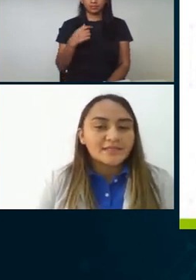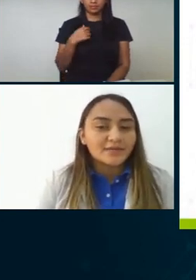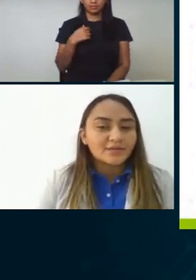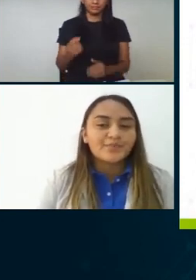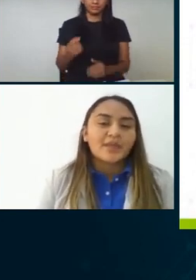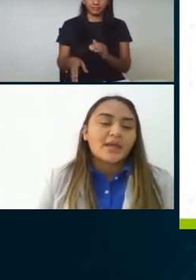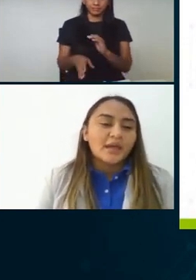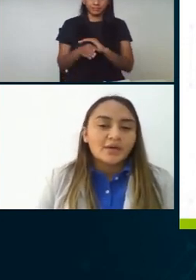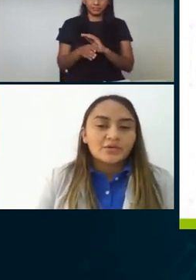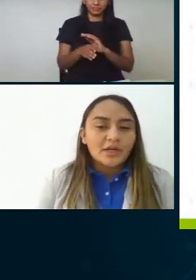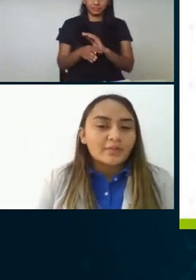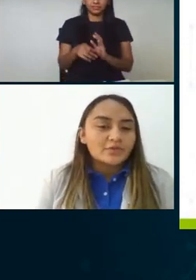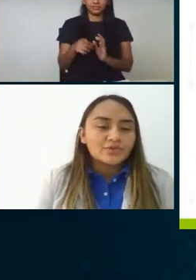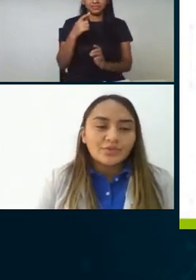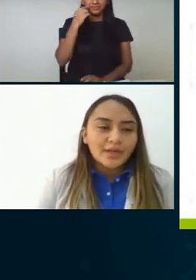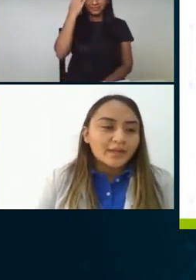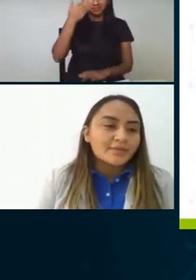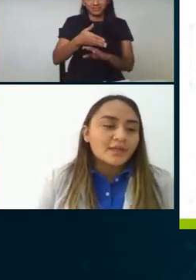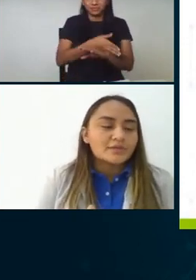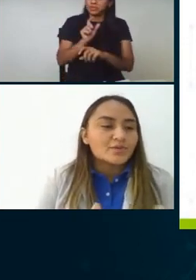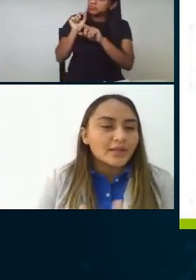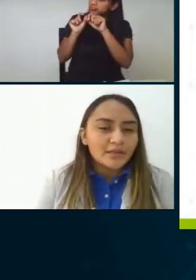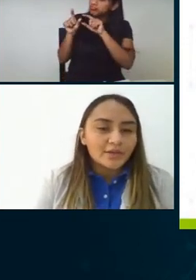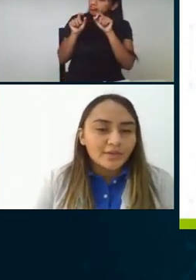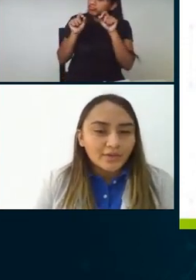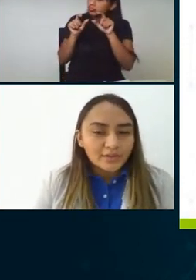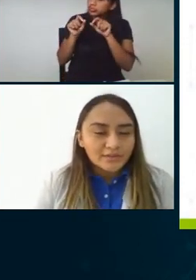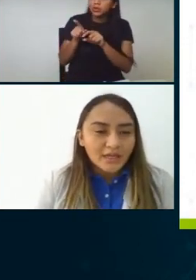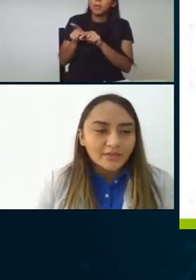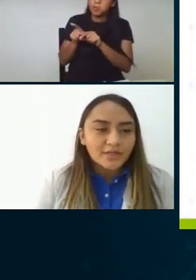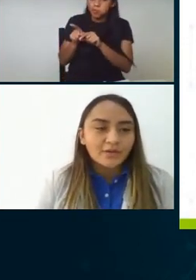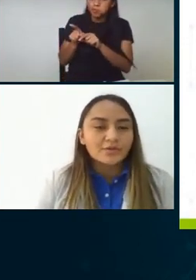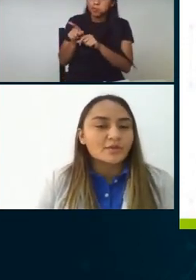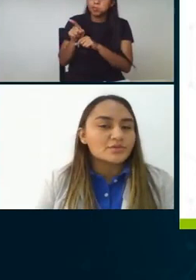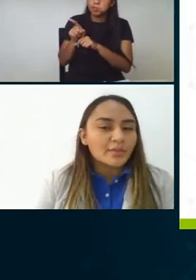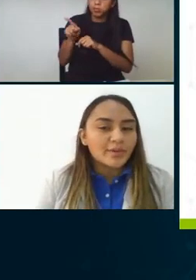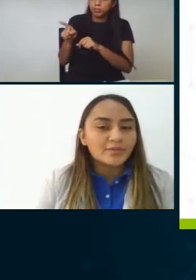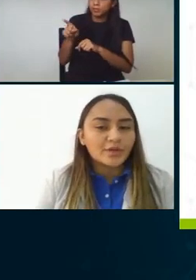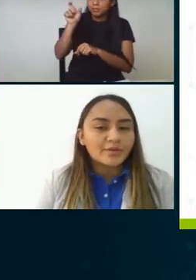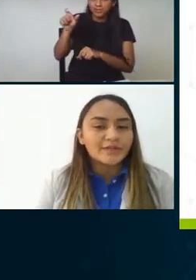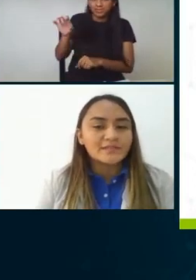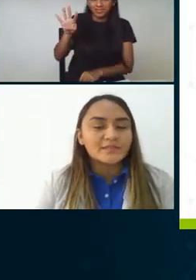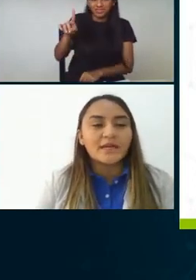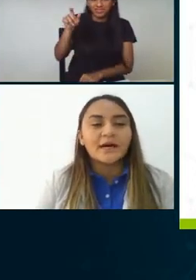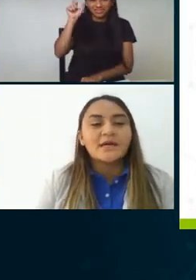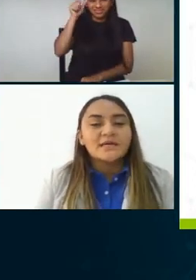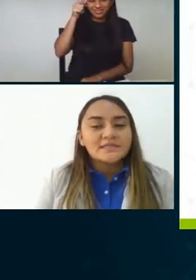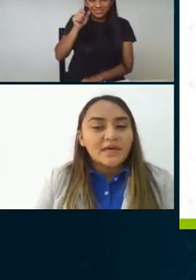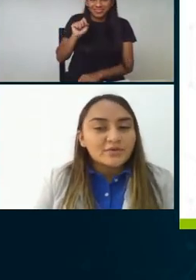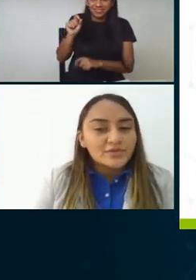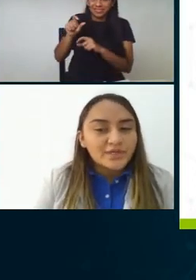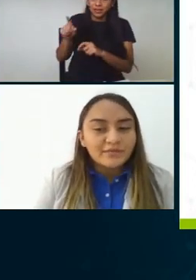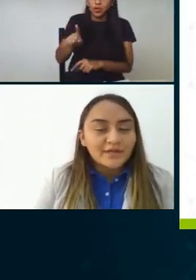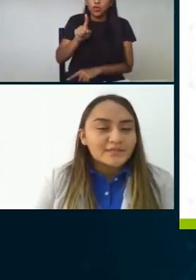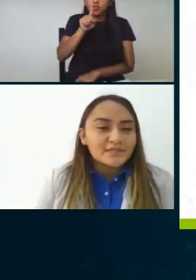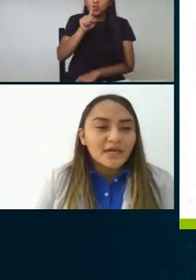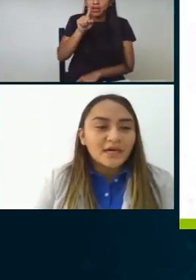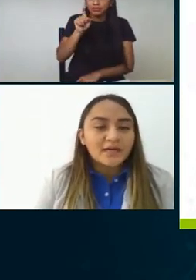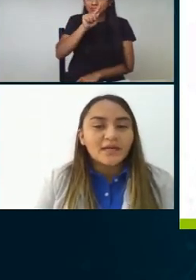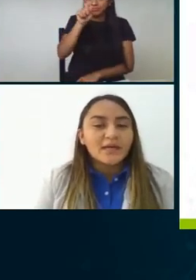veníamos realizando, encontramos una de los 41 encuestados, encontramos una pregunta donde decía, ¿sabe